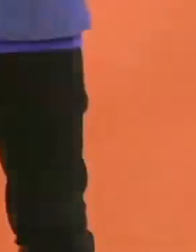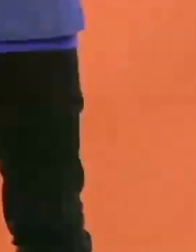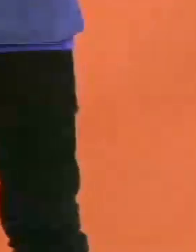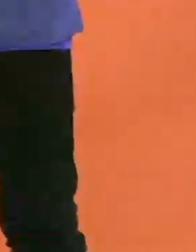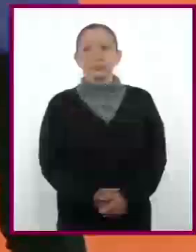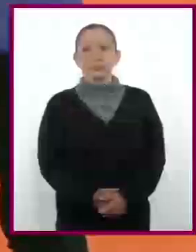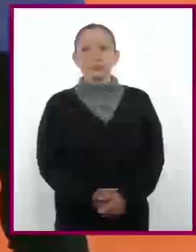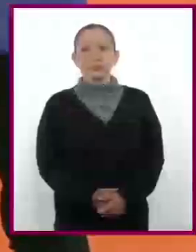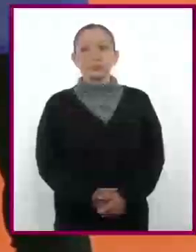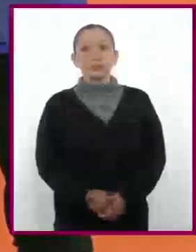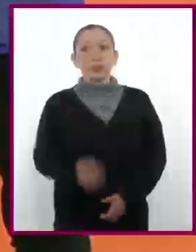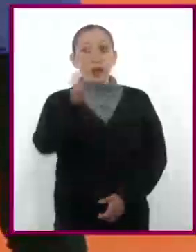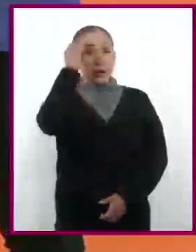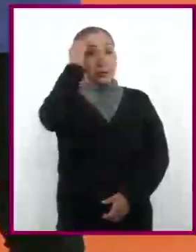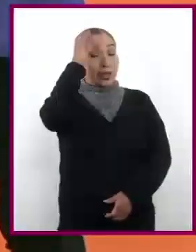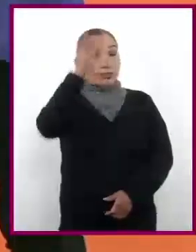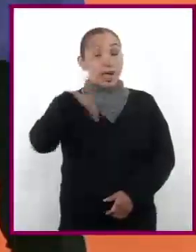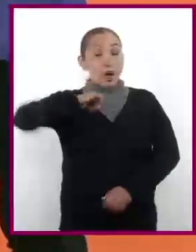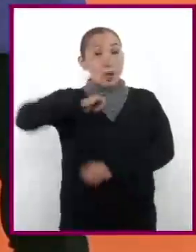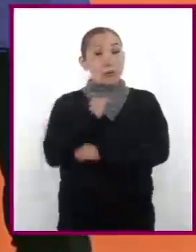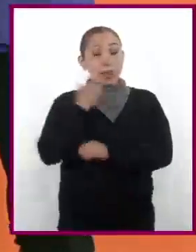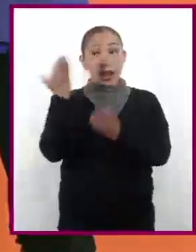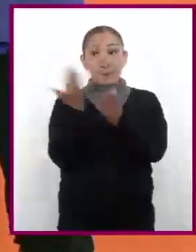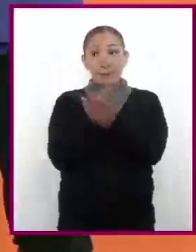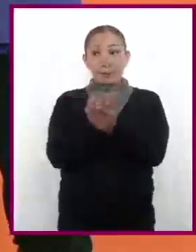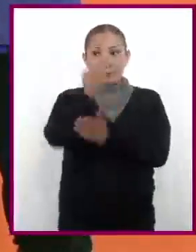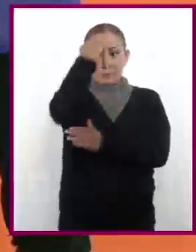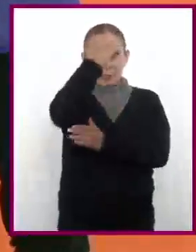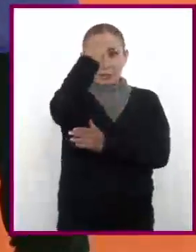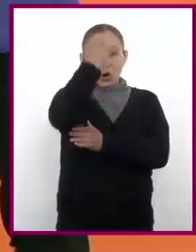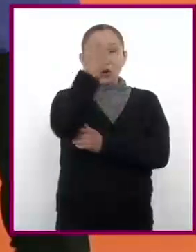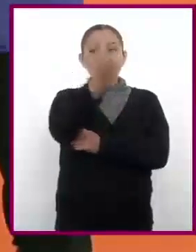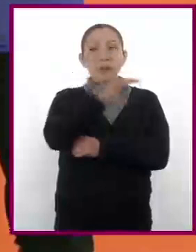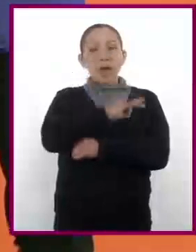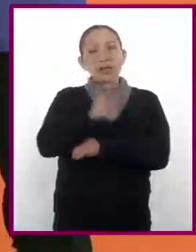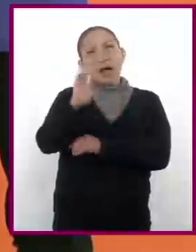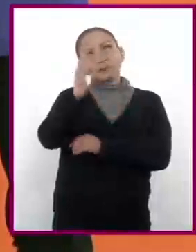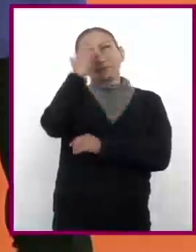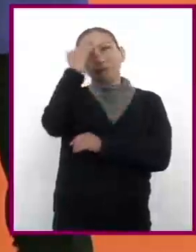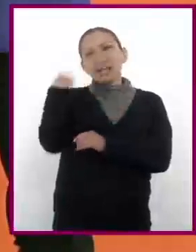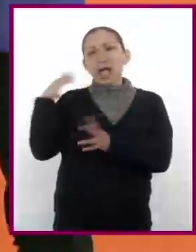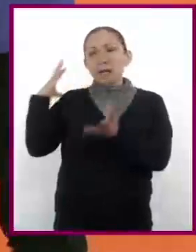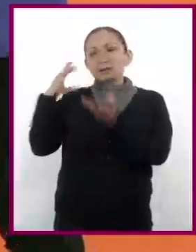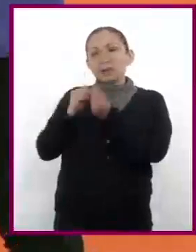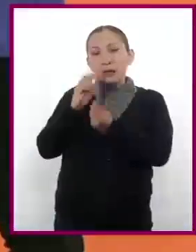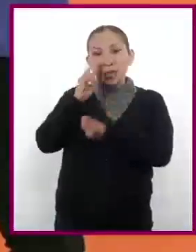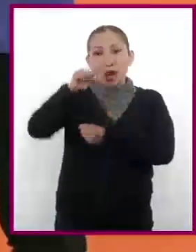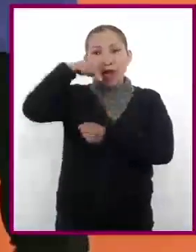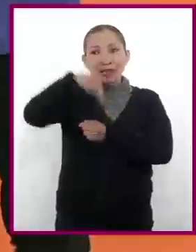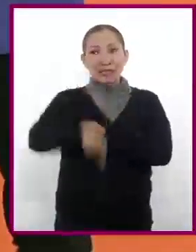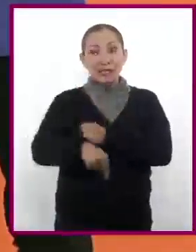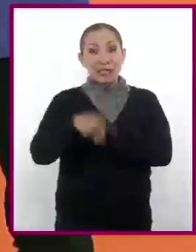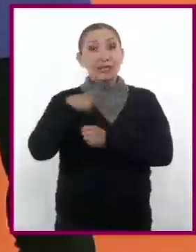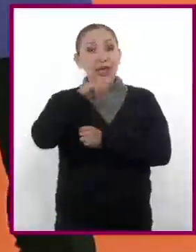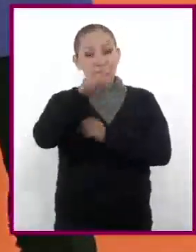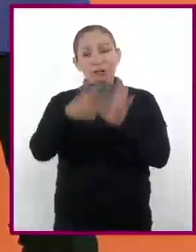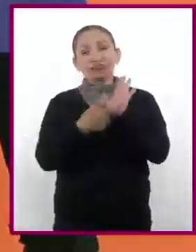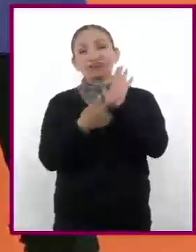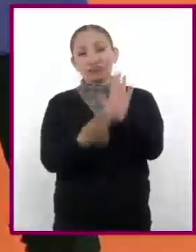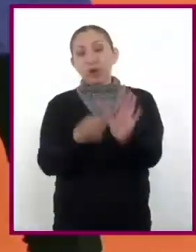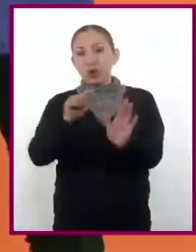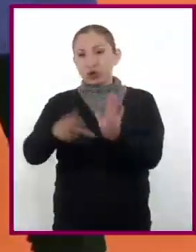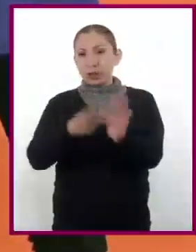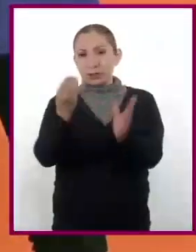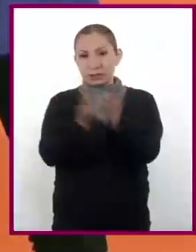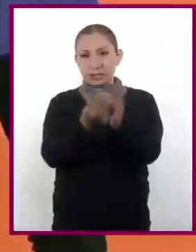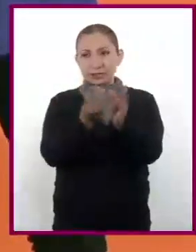No olviden guardarla en la carpeta de experiencias, porque con ella podrán repasar todo lo que vieron aquí y la deberán presentar cuando